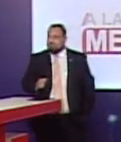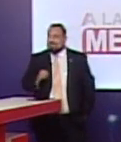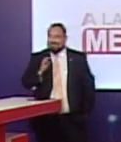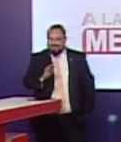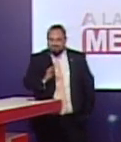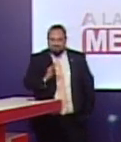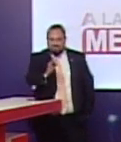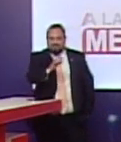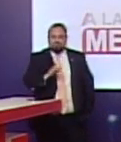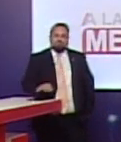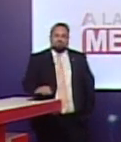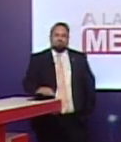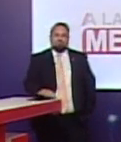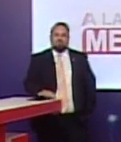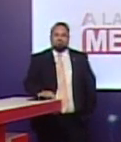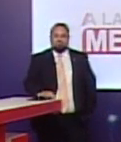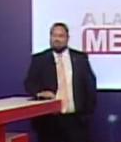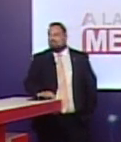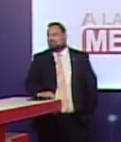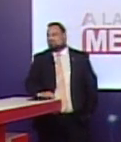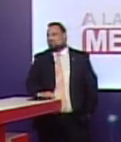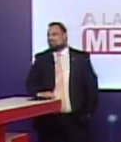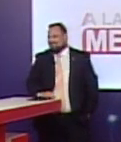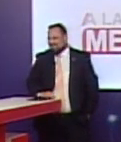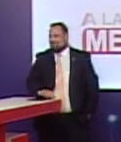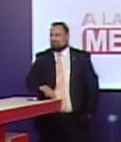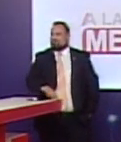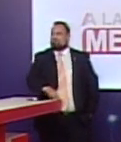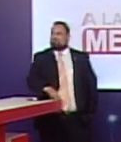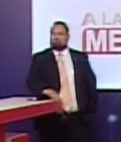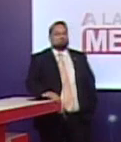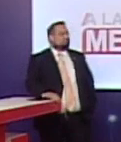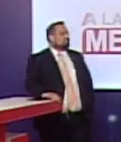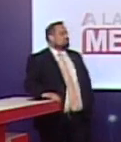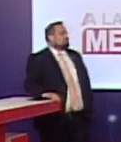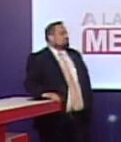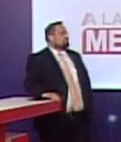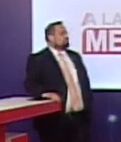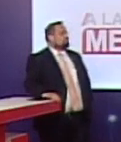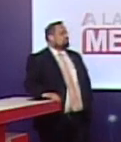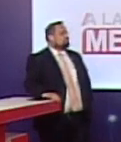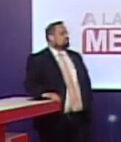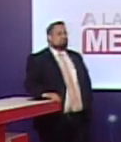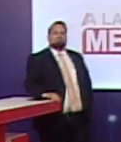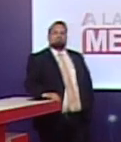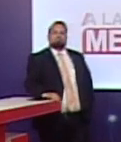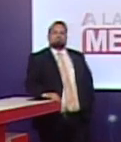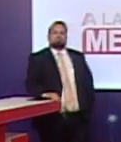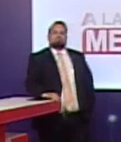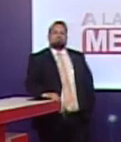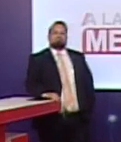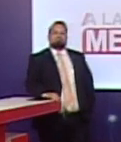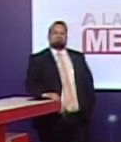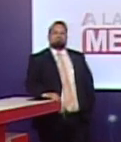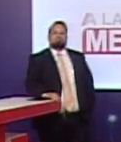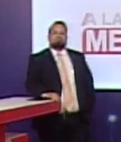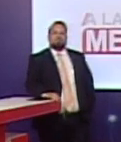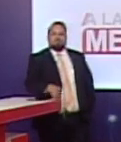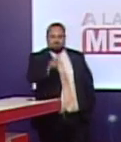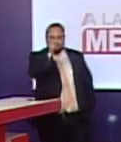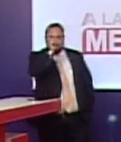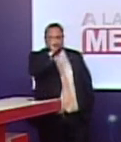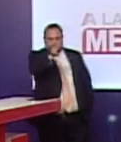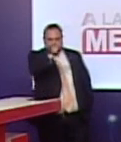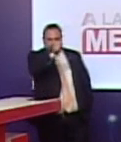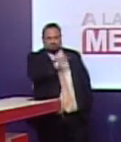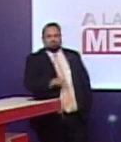todos los días este es el panorama mundial y nacional del día de hoy y con eso nosotros finalizamos le deseamos una excelente noche hasta mañana